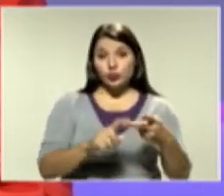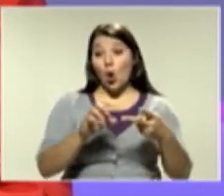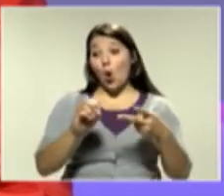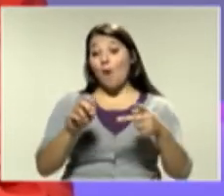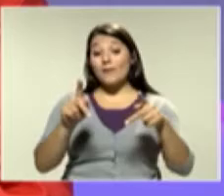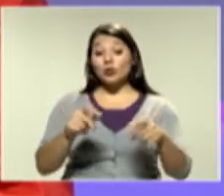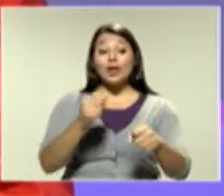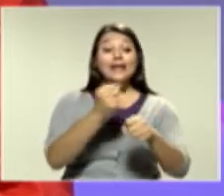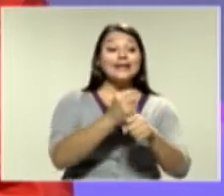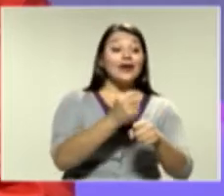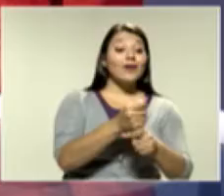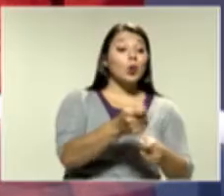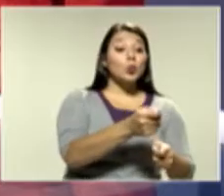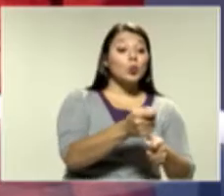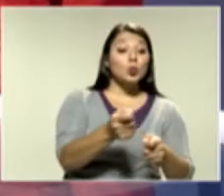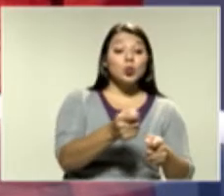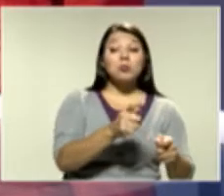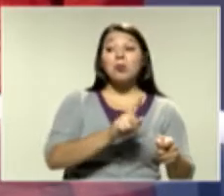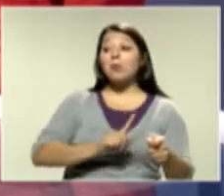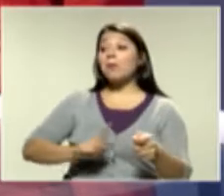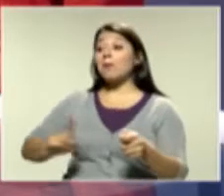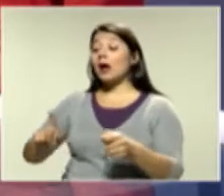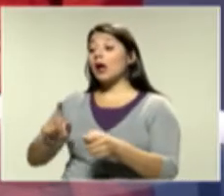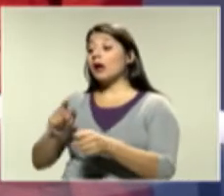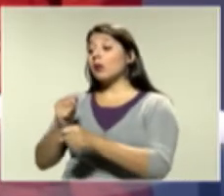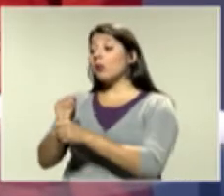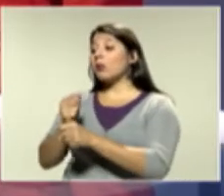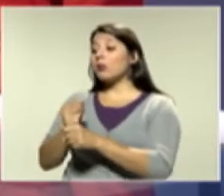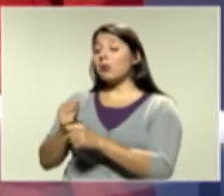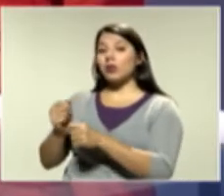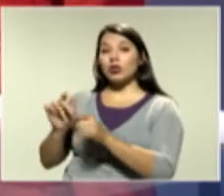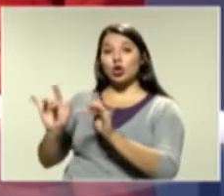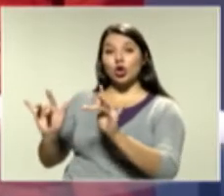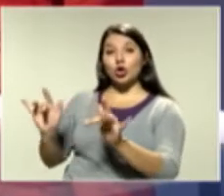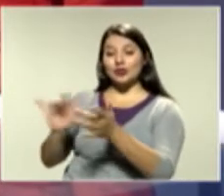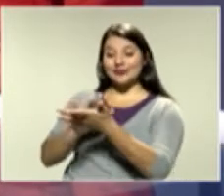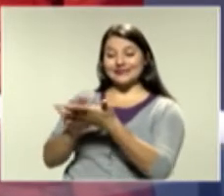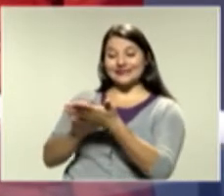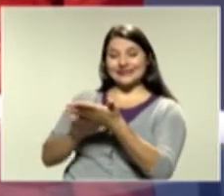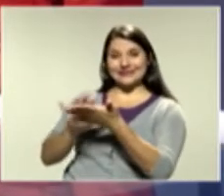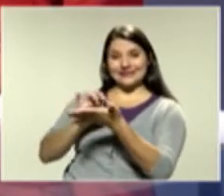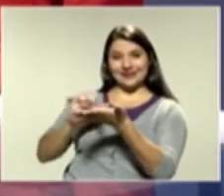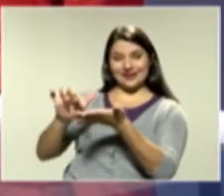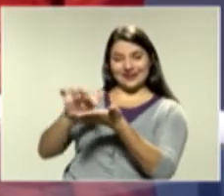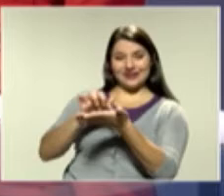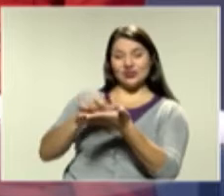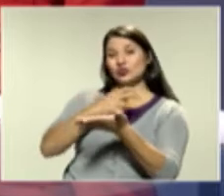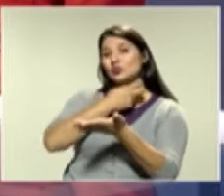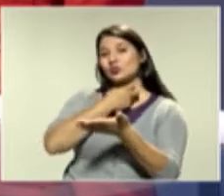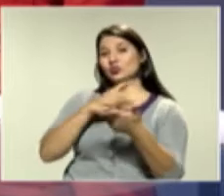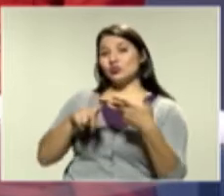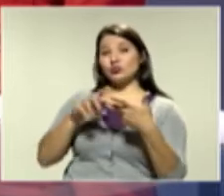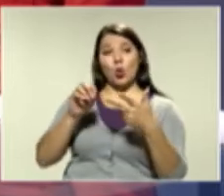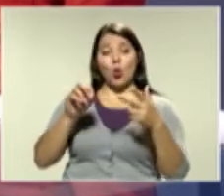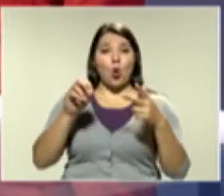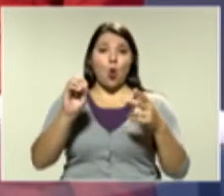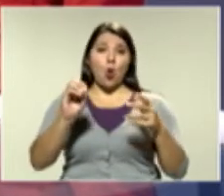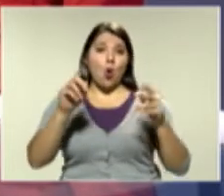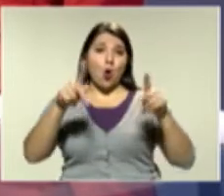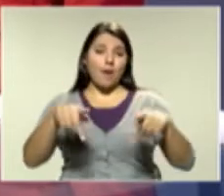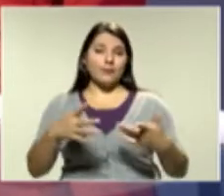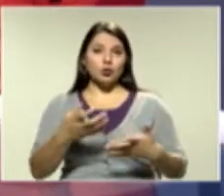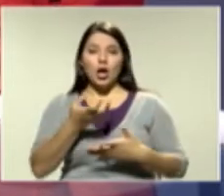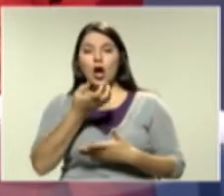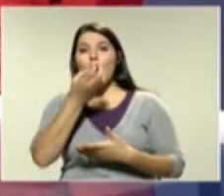campo donde fue aplicado, o el consumidor que está comiendo vegetales o frutas que tienen cierto grado de